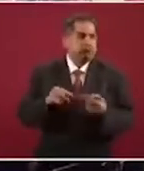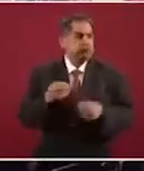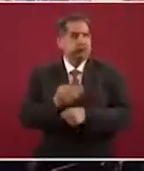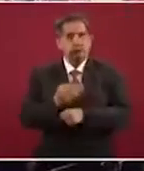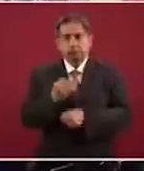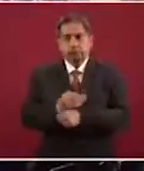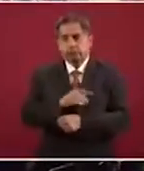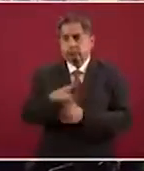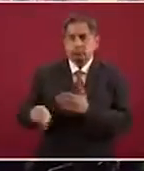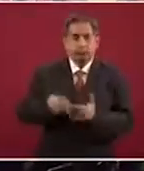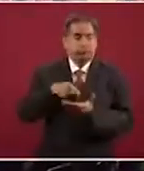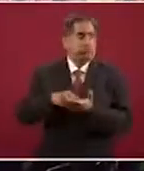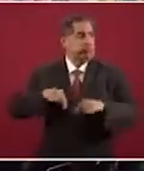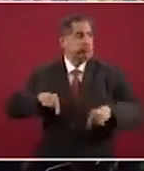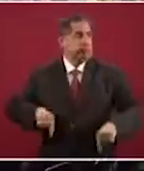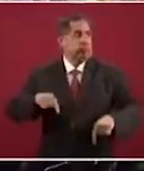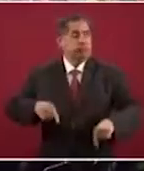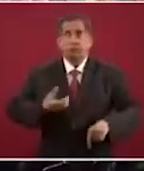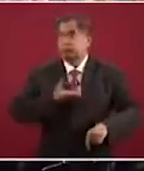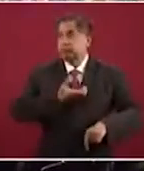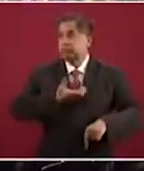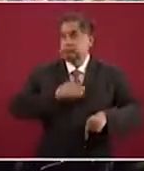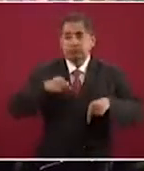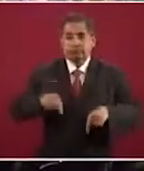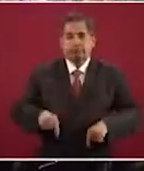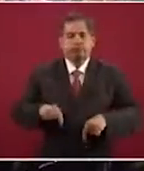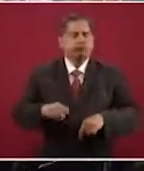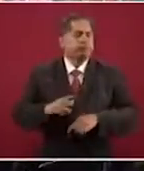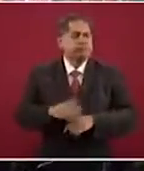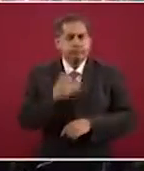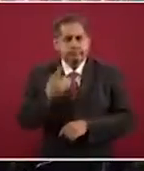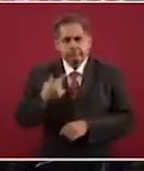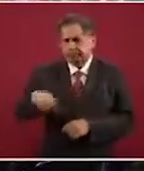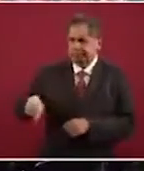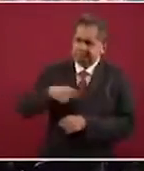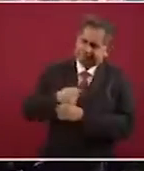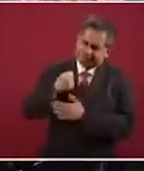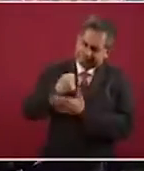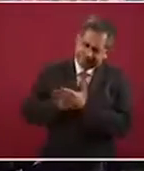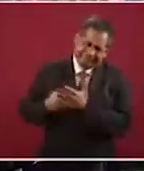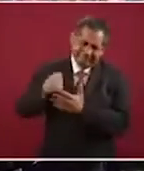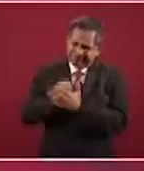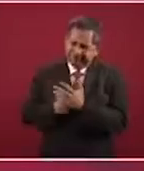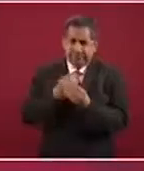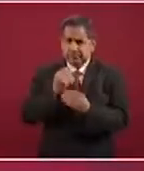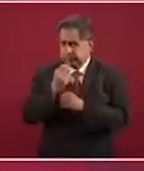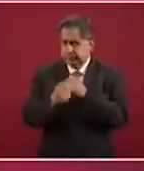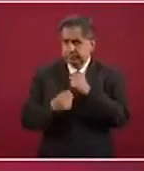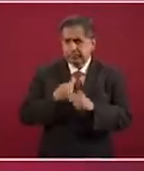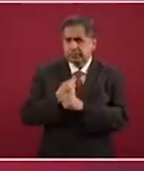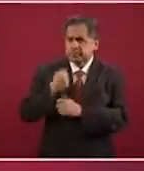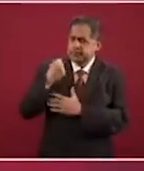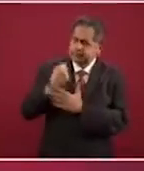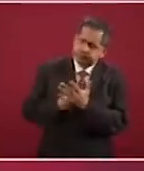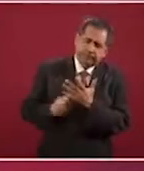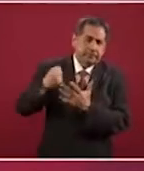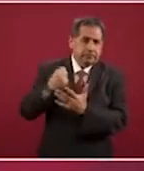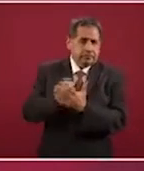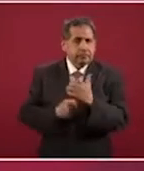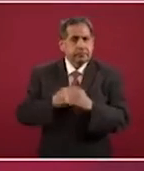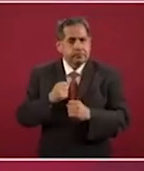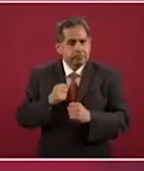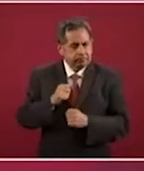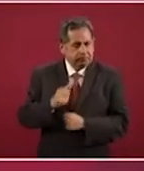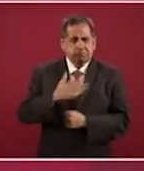a este palacio, después de luchar muchos años por la